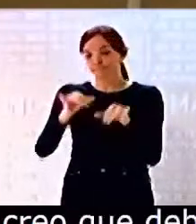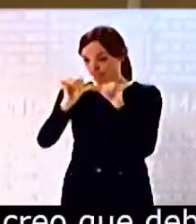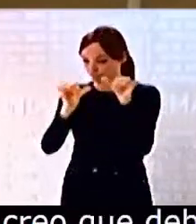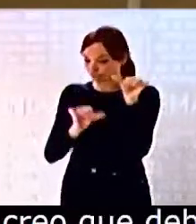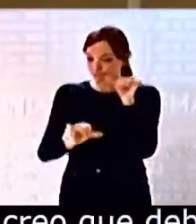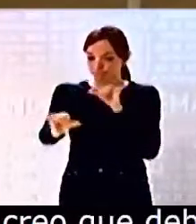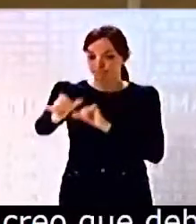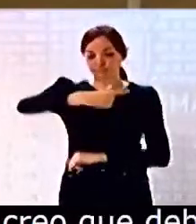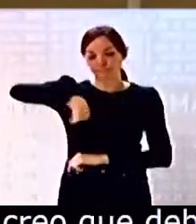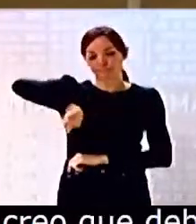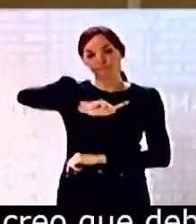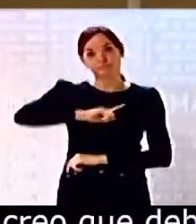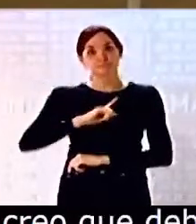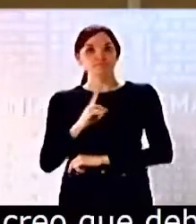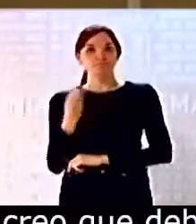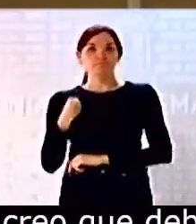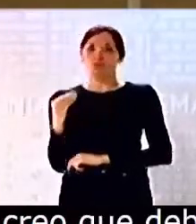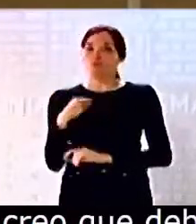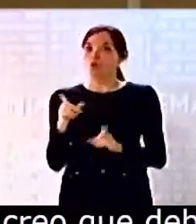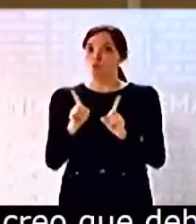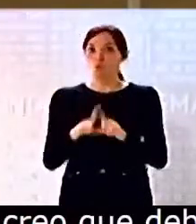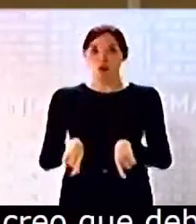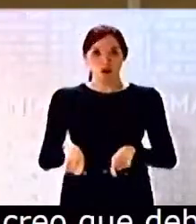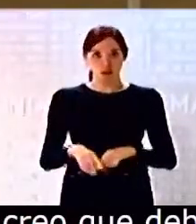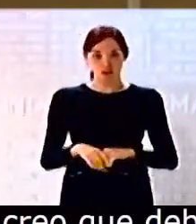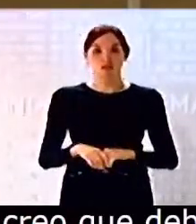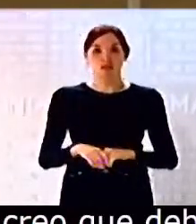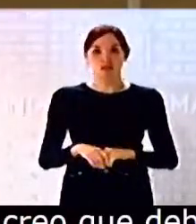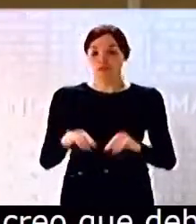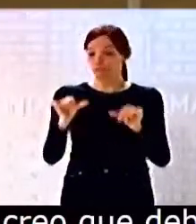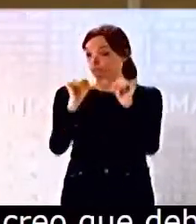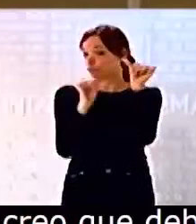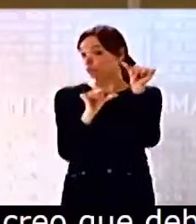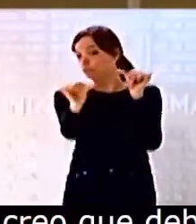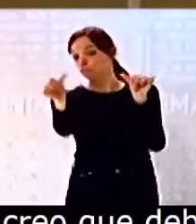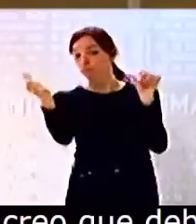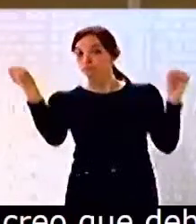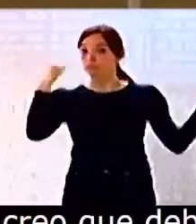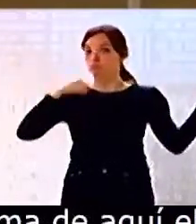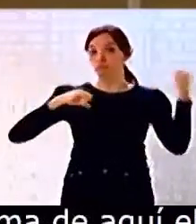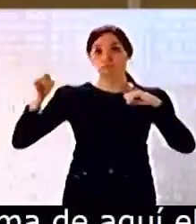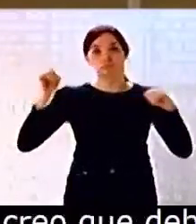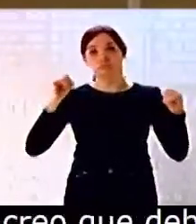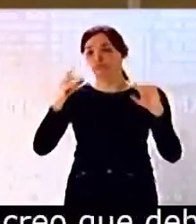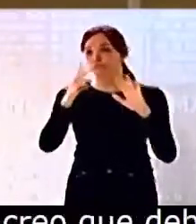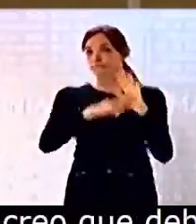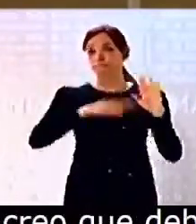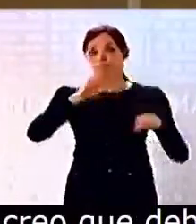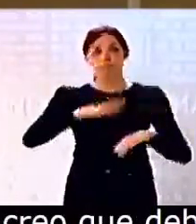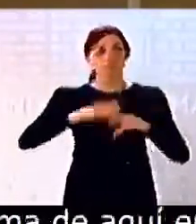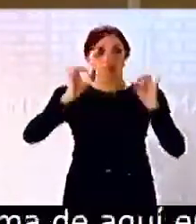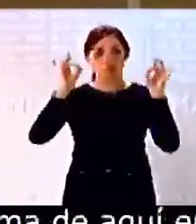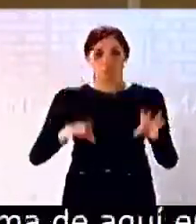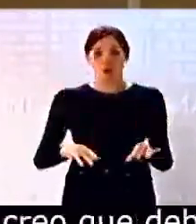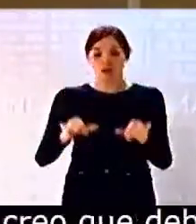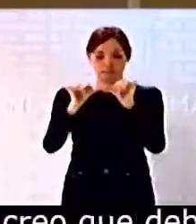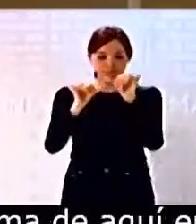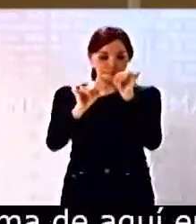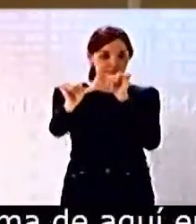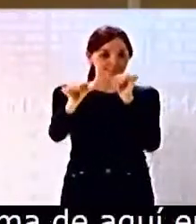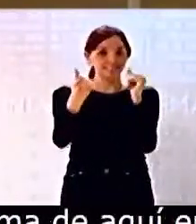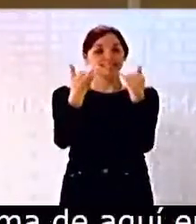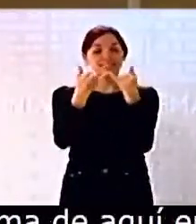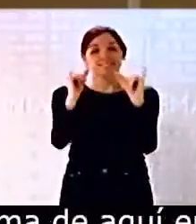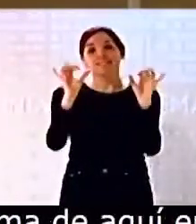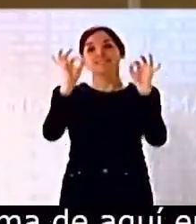de esta forma de aquí en adelante, en estos próximos días, en estos días de